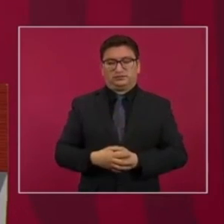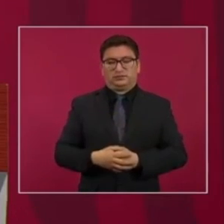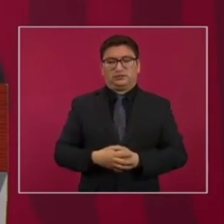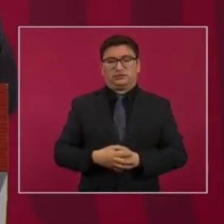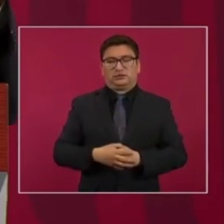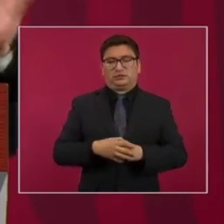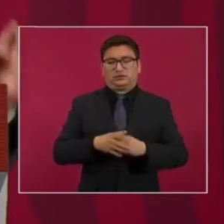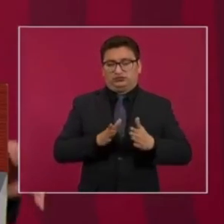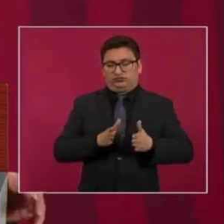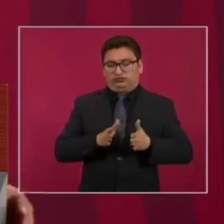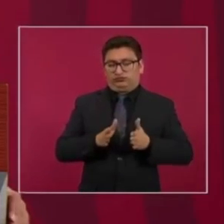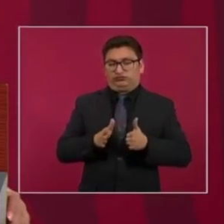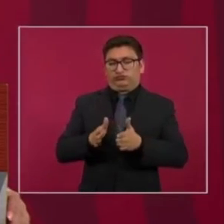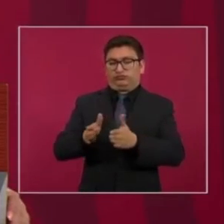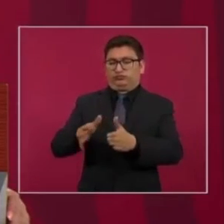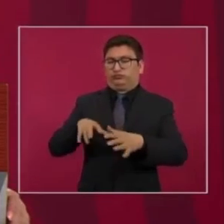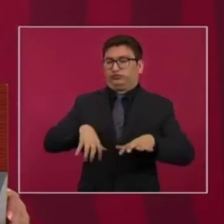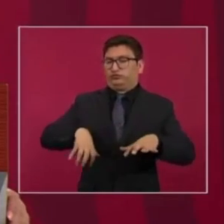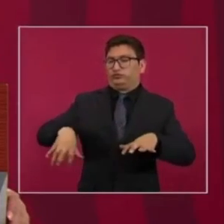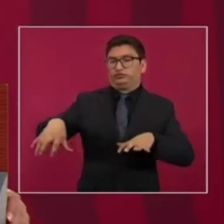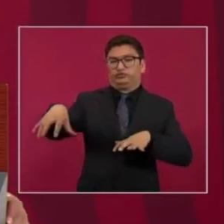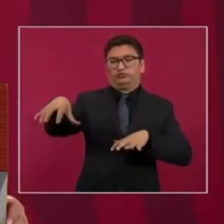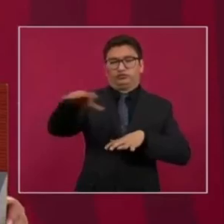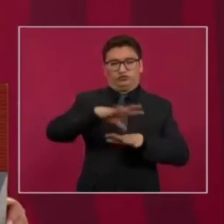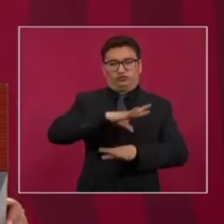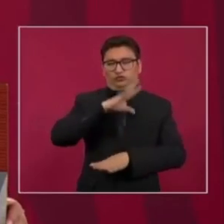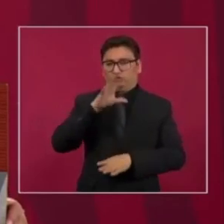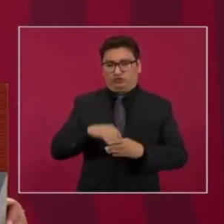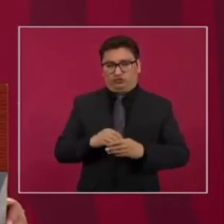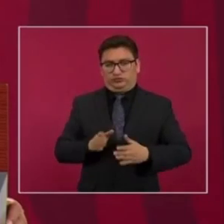en toda la ruta del Tren Maya.